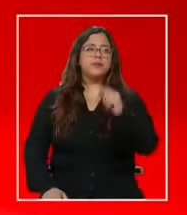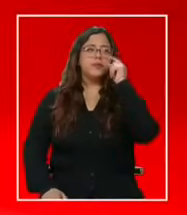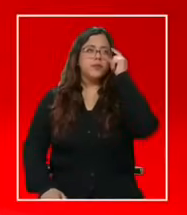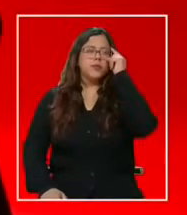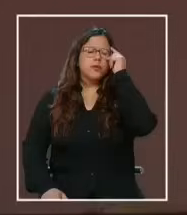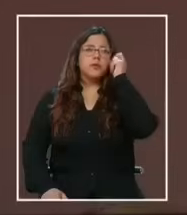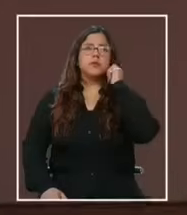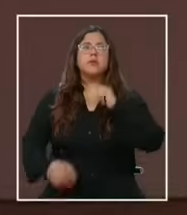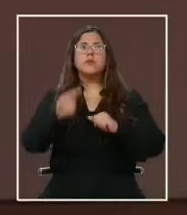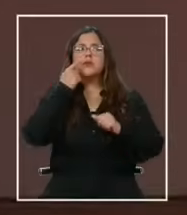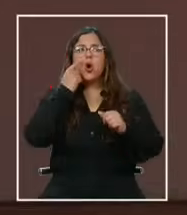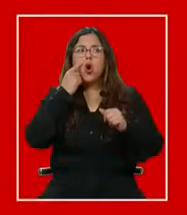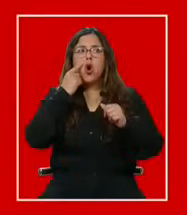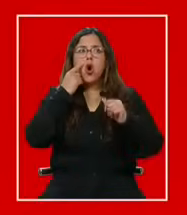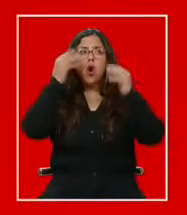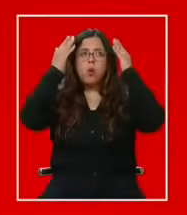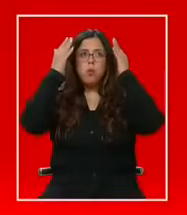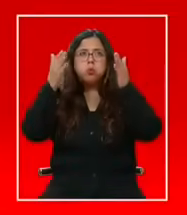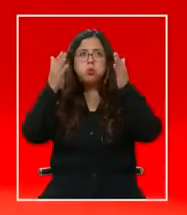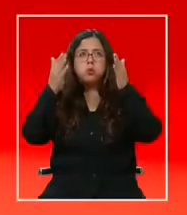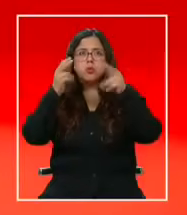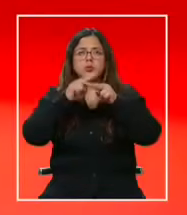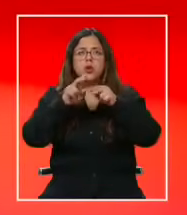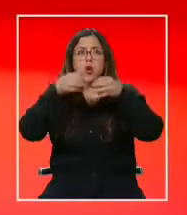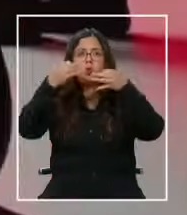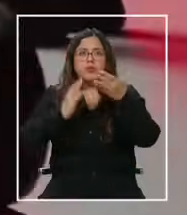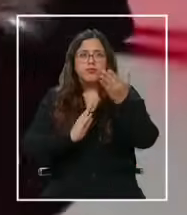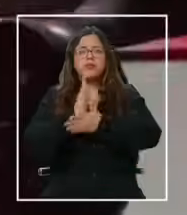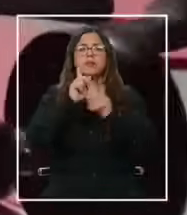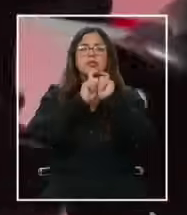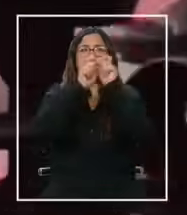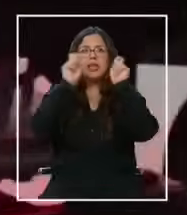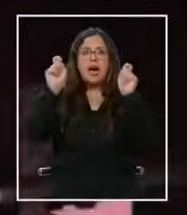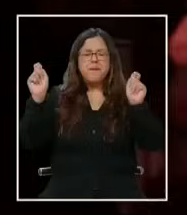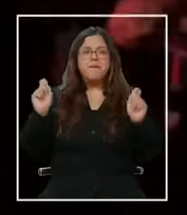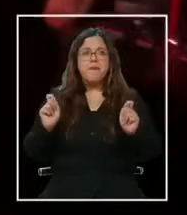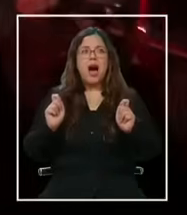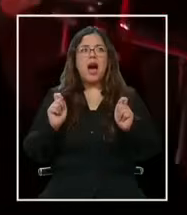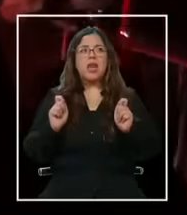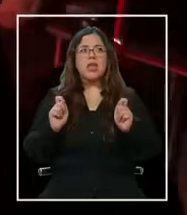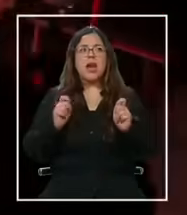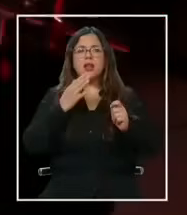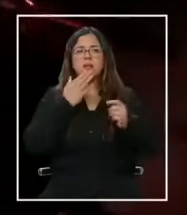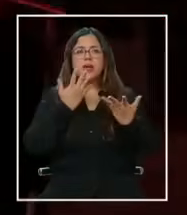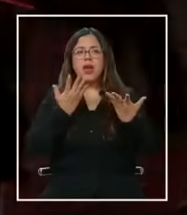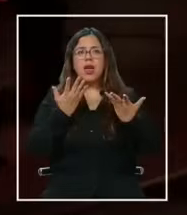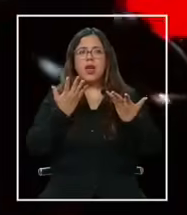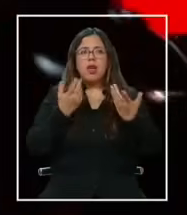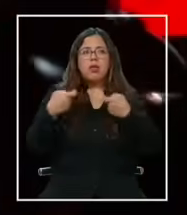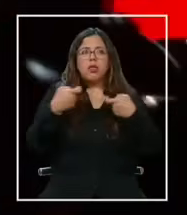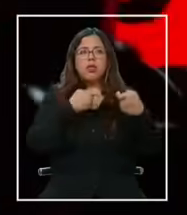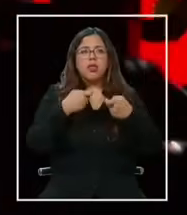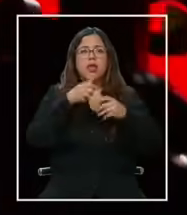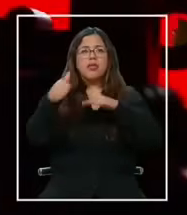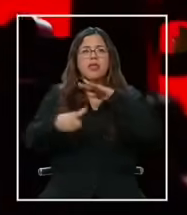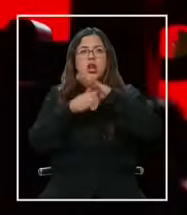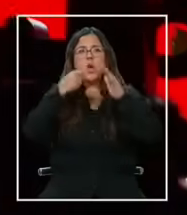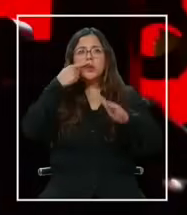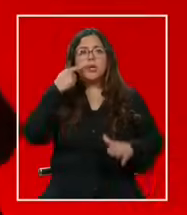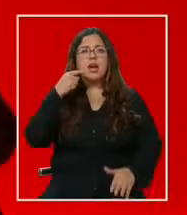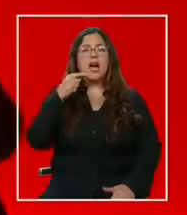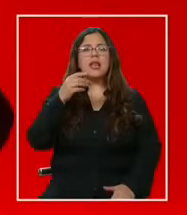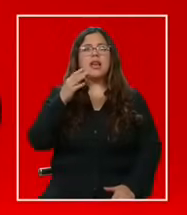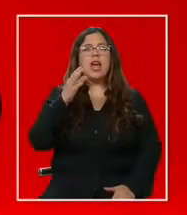osanda acción puesta en marcha de una campaña tan inesperada como polémica la del concejal de Puente alto